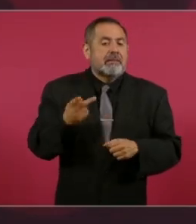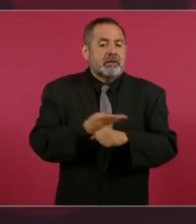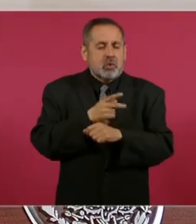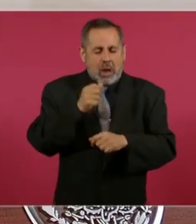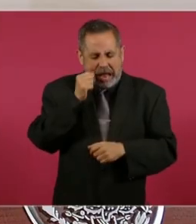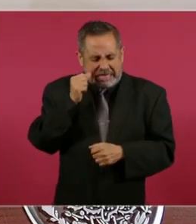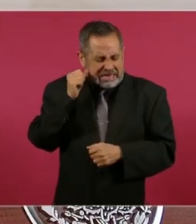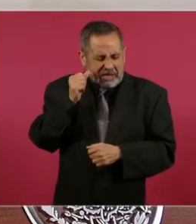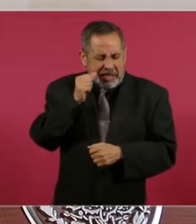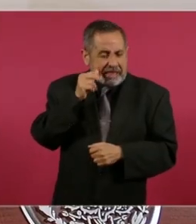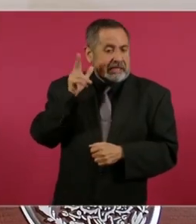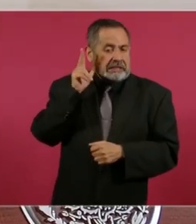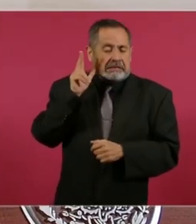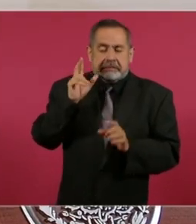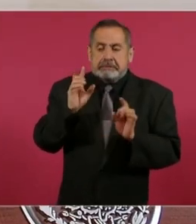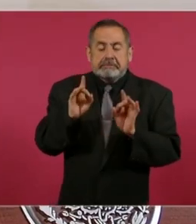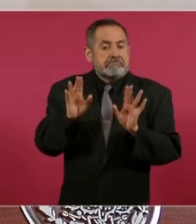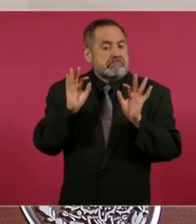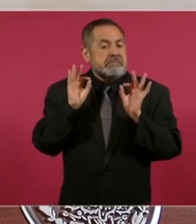ayer o antier,